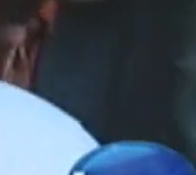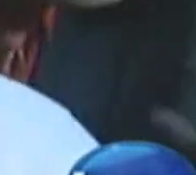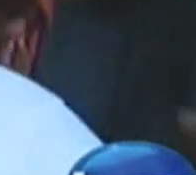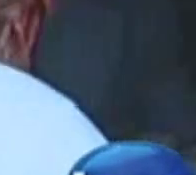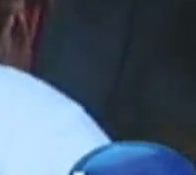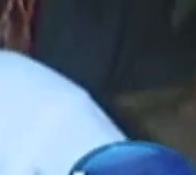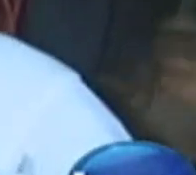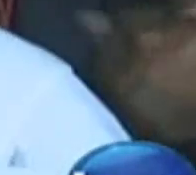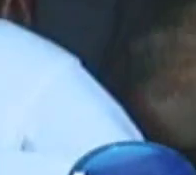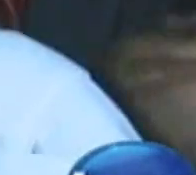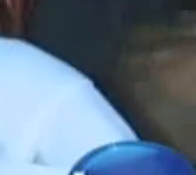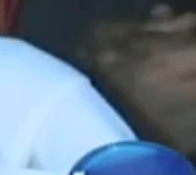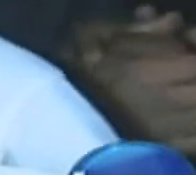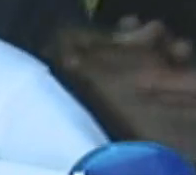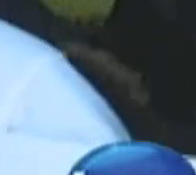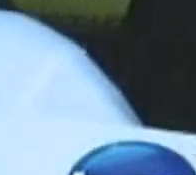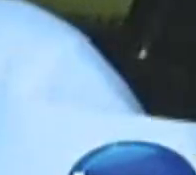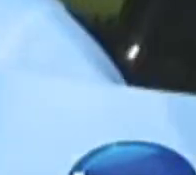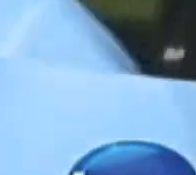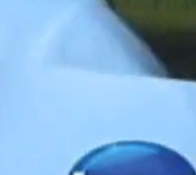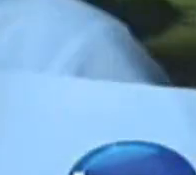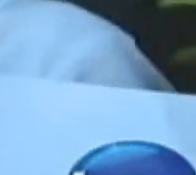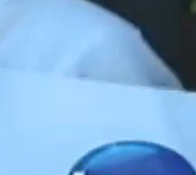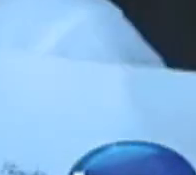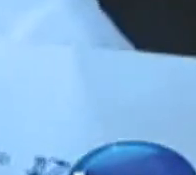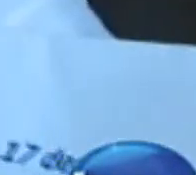alquilar un espacio cómodo para mí.